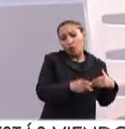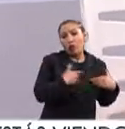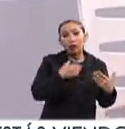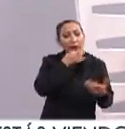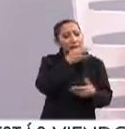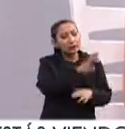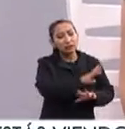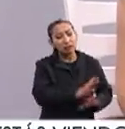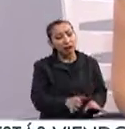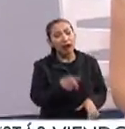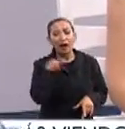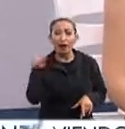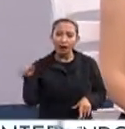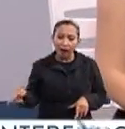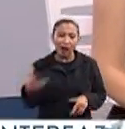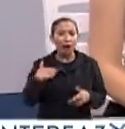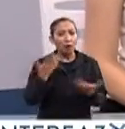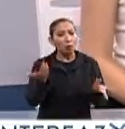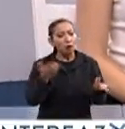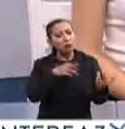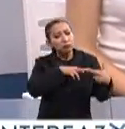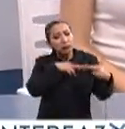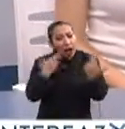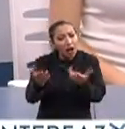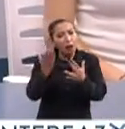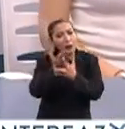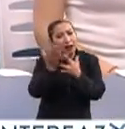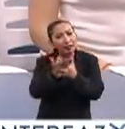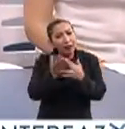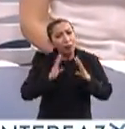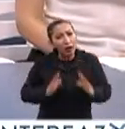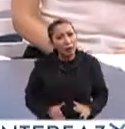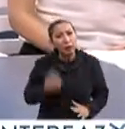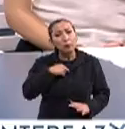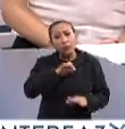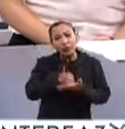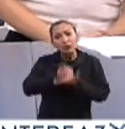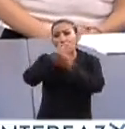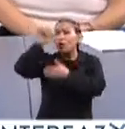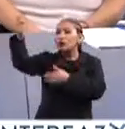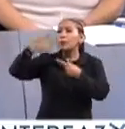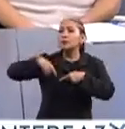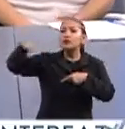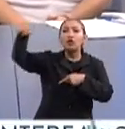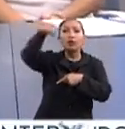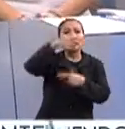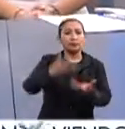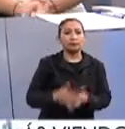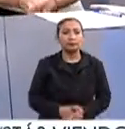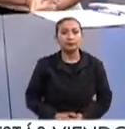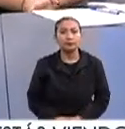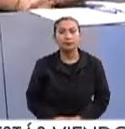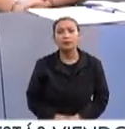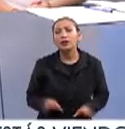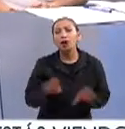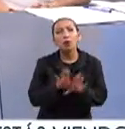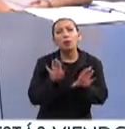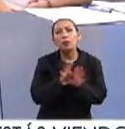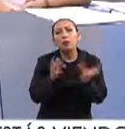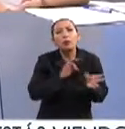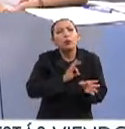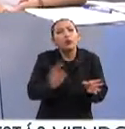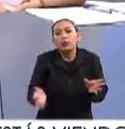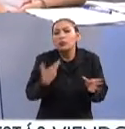les informa que, bueno, estos darían otra oportunidad de vida a mayor cantidad de pacientes, ¿no? Doctor, ¿cómo poder sensibilizar